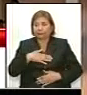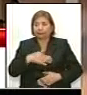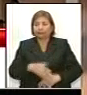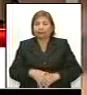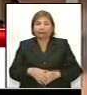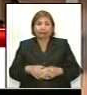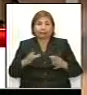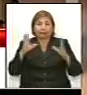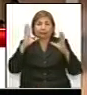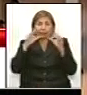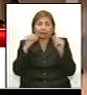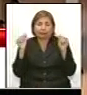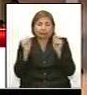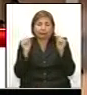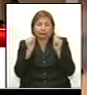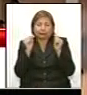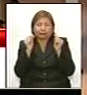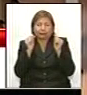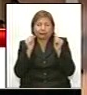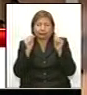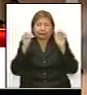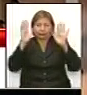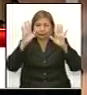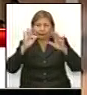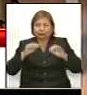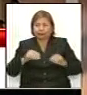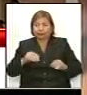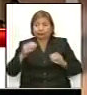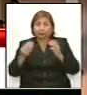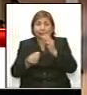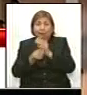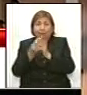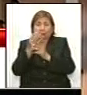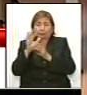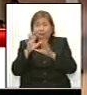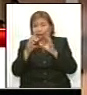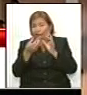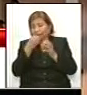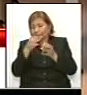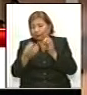Era invierno, hacía mucho frío y había una chimenea por ahí,